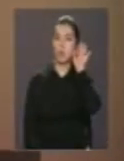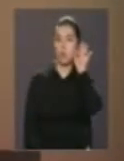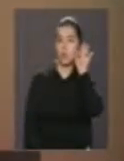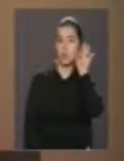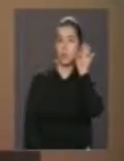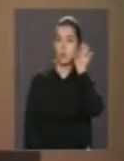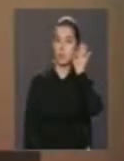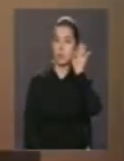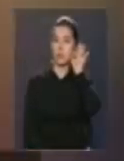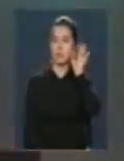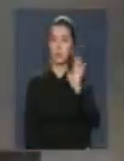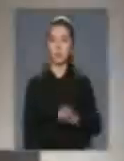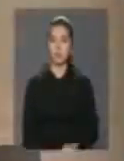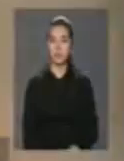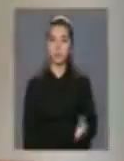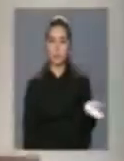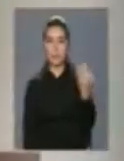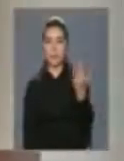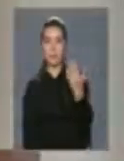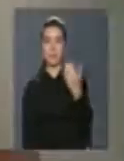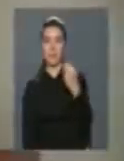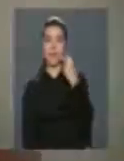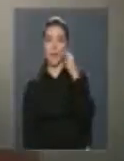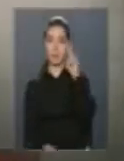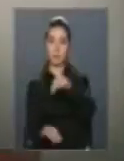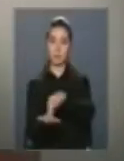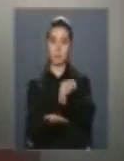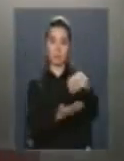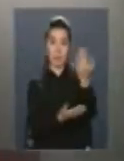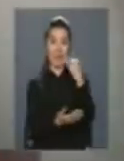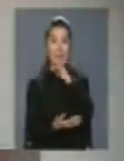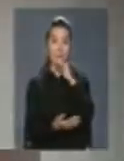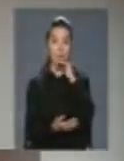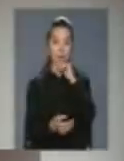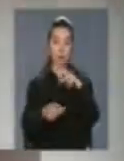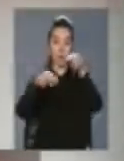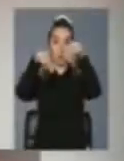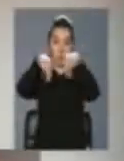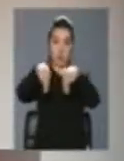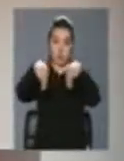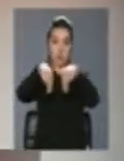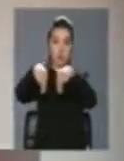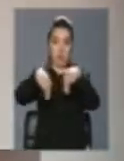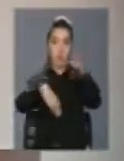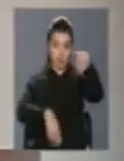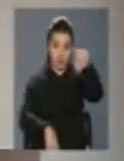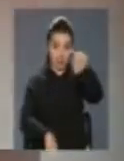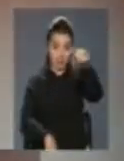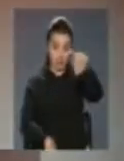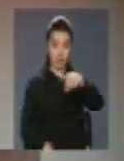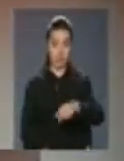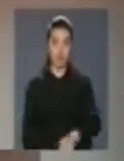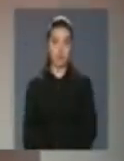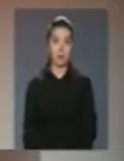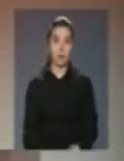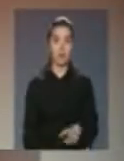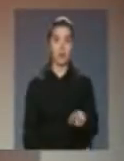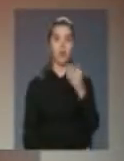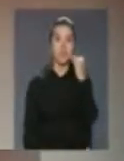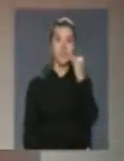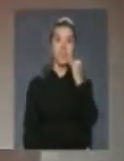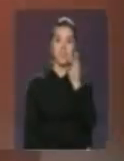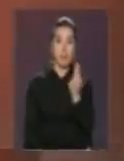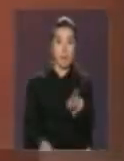escuchen. Mire, vengan a ganarse aquí, vengan los dos, apúrense, vengan. Vengan pues. Ilusionados, estos